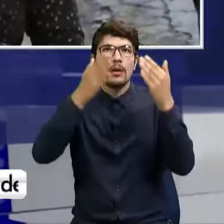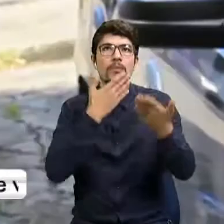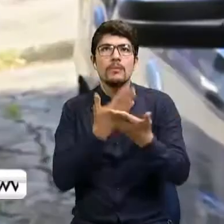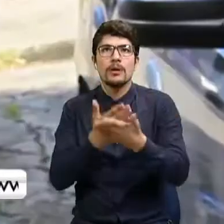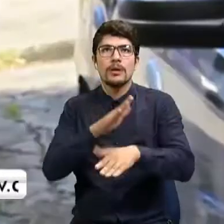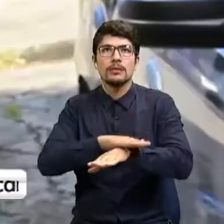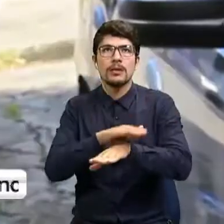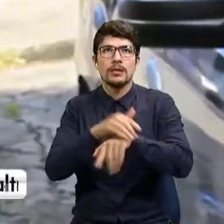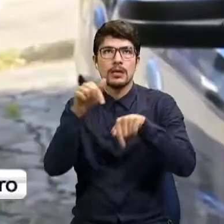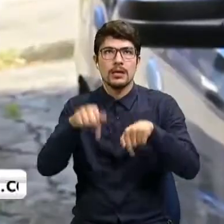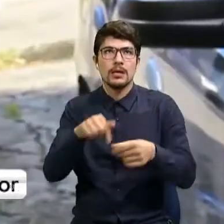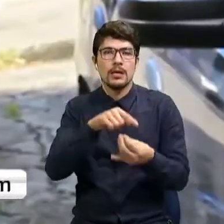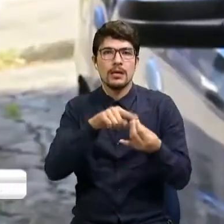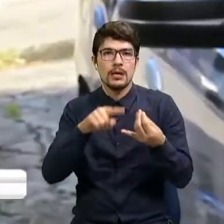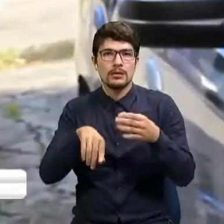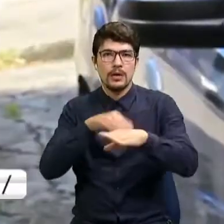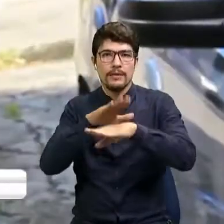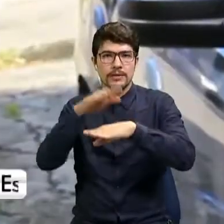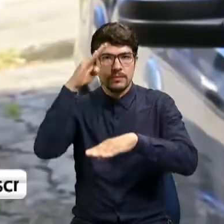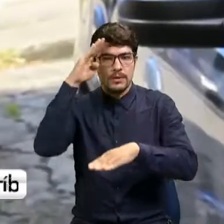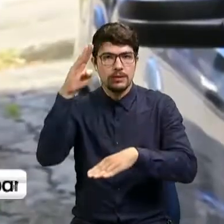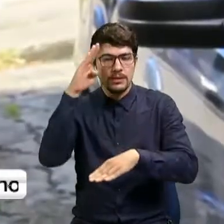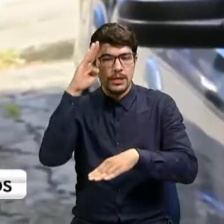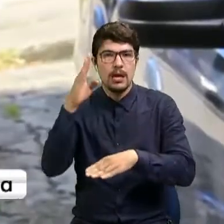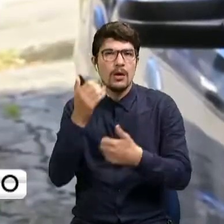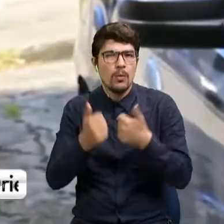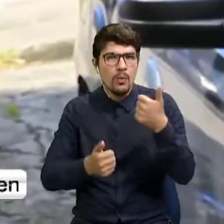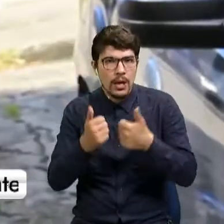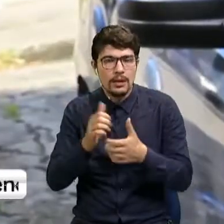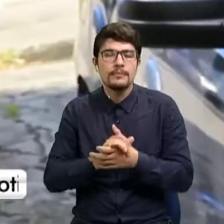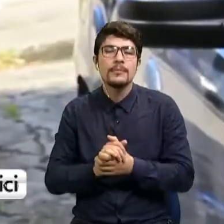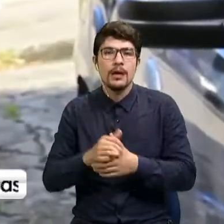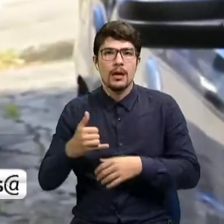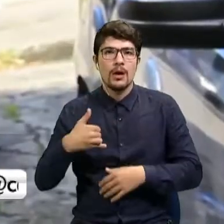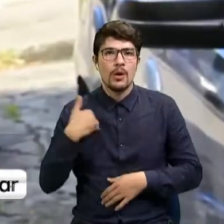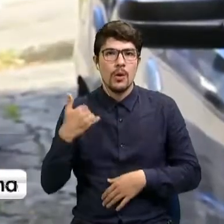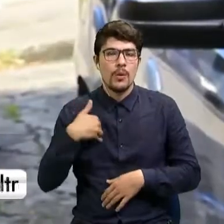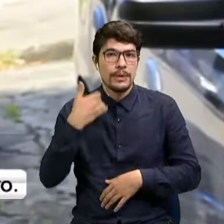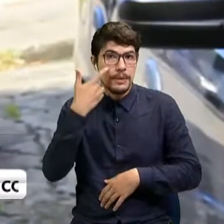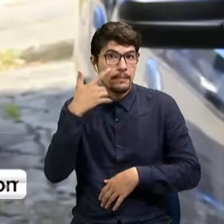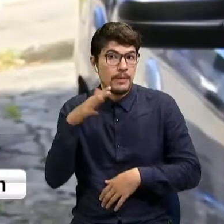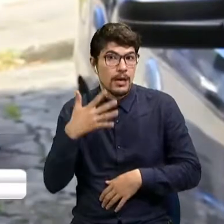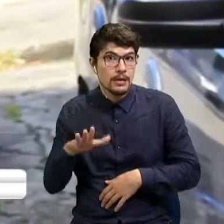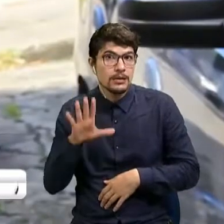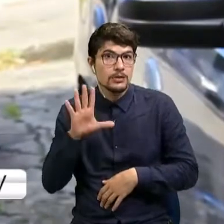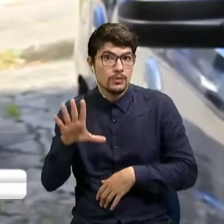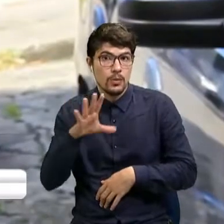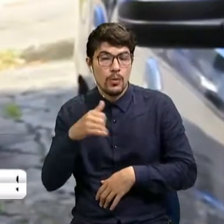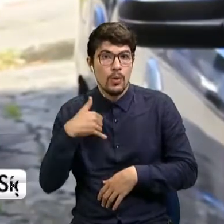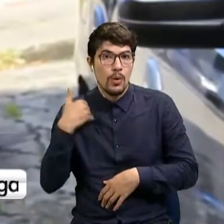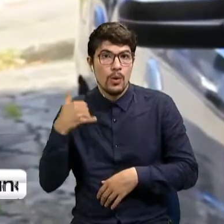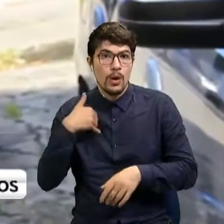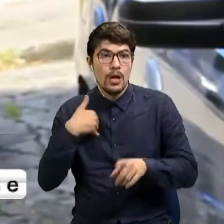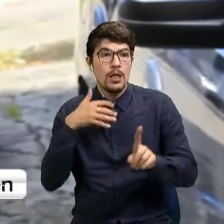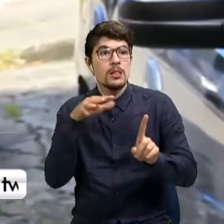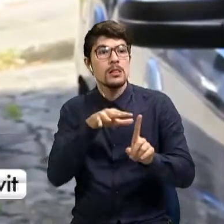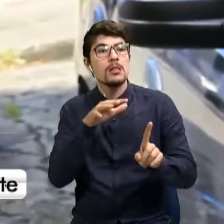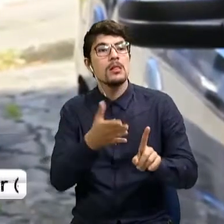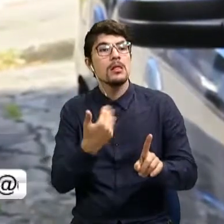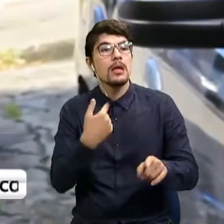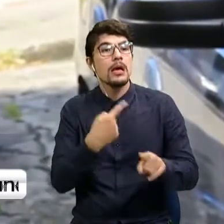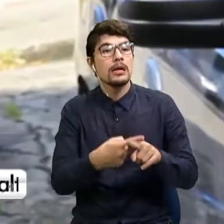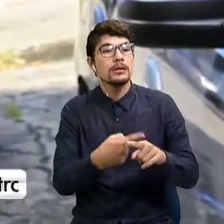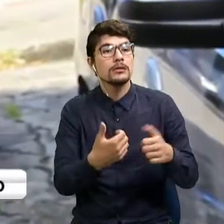el caso que ha reportado la policía en las últimas horas tiene que ver con un joven que al parecer intimidaba a su exnovia para que